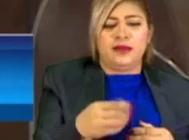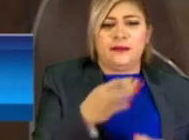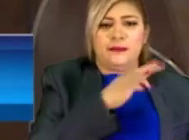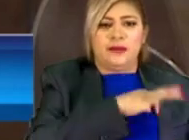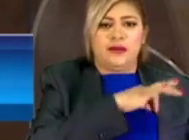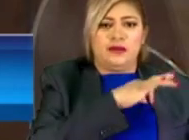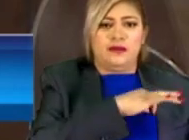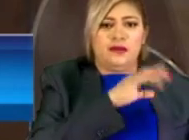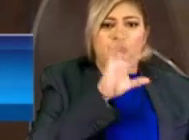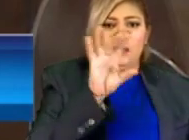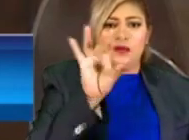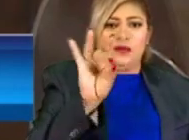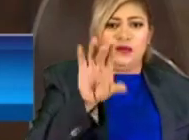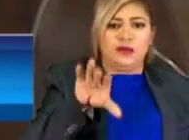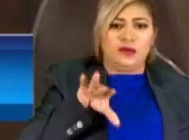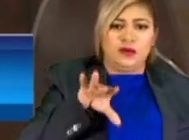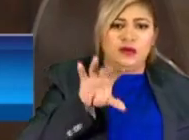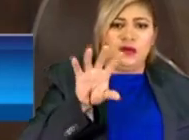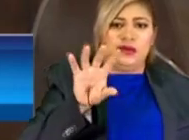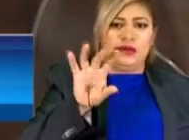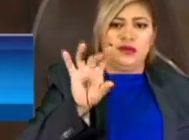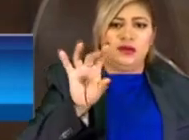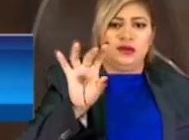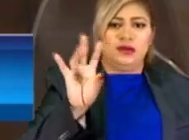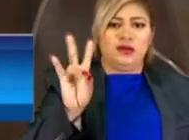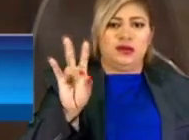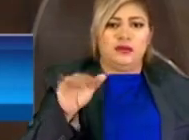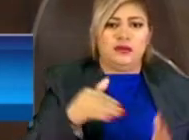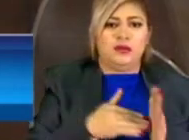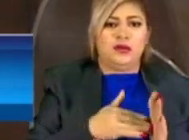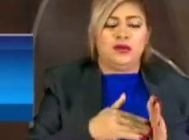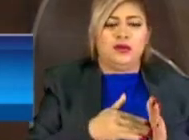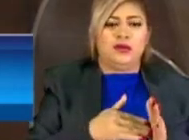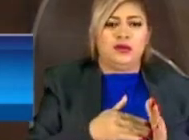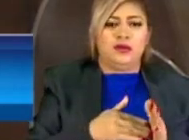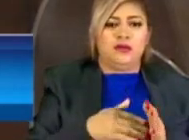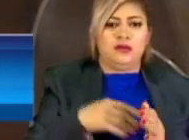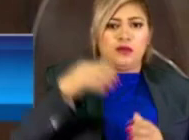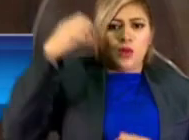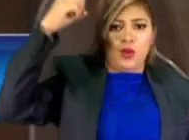a 867 mil usuarios del servicio eléctrico.